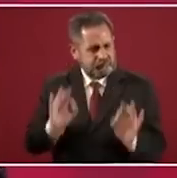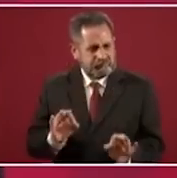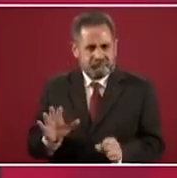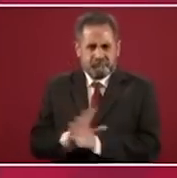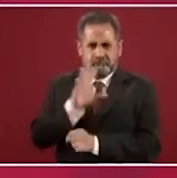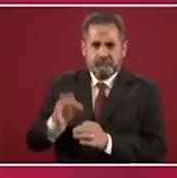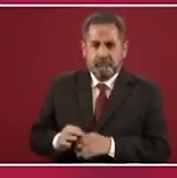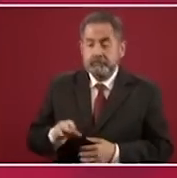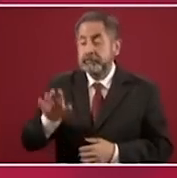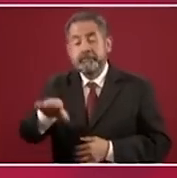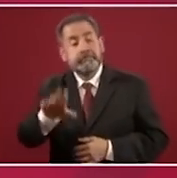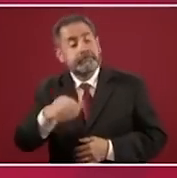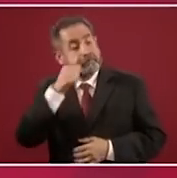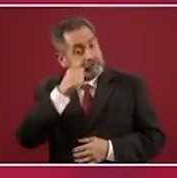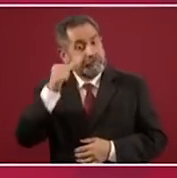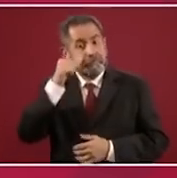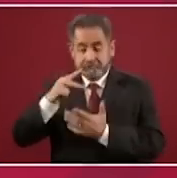Por cierto, ayer volvió a ganar